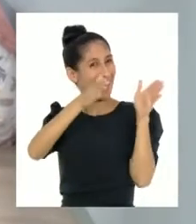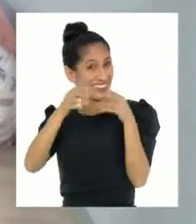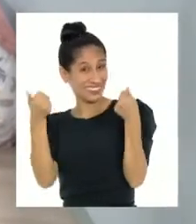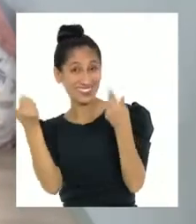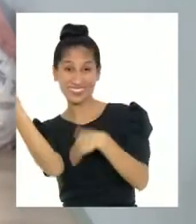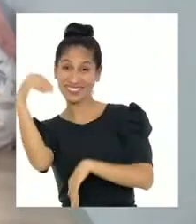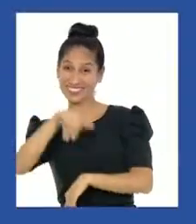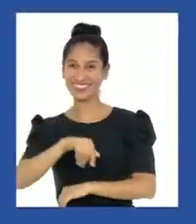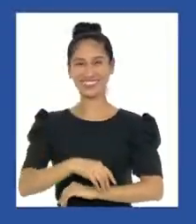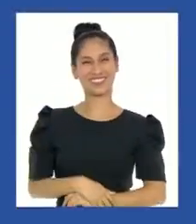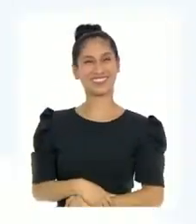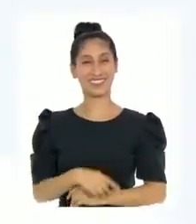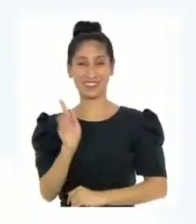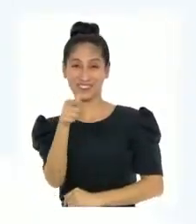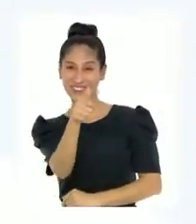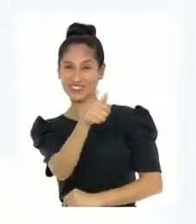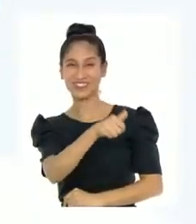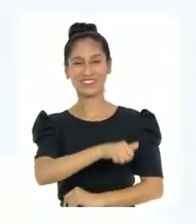volvemos!